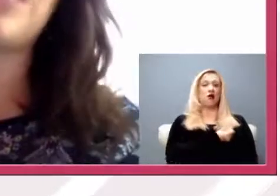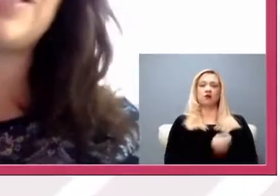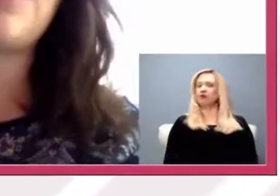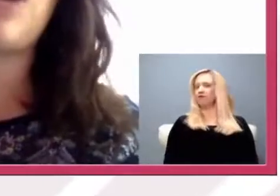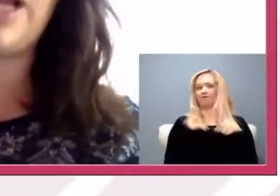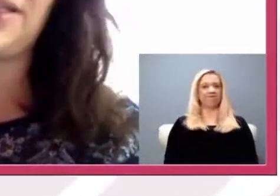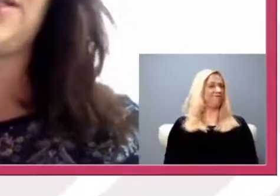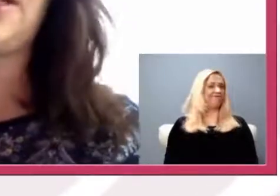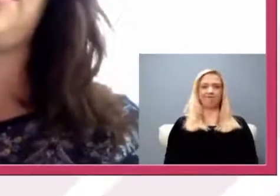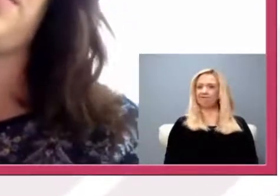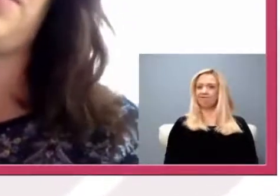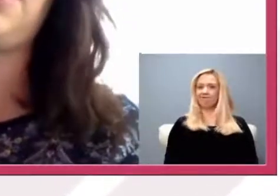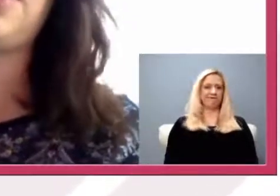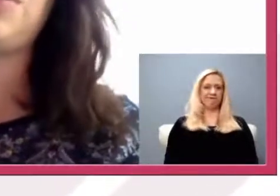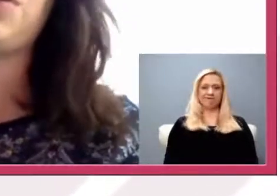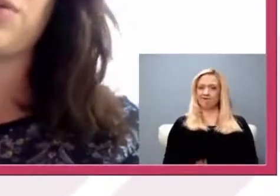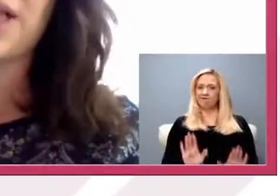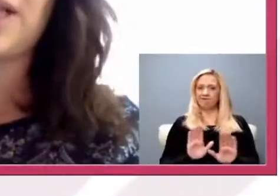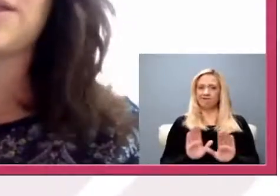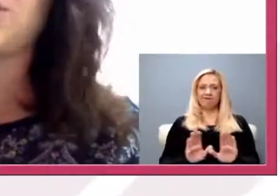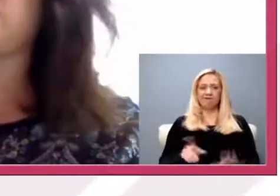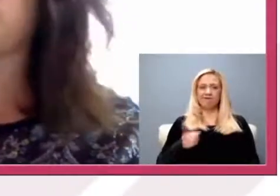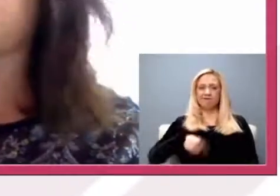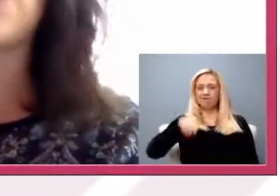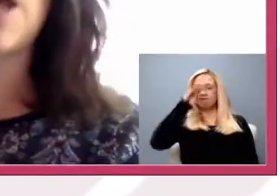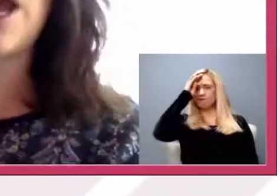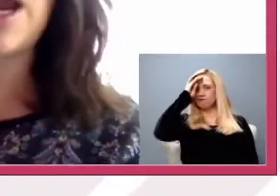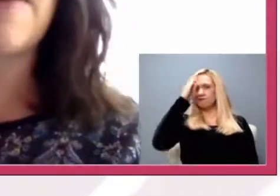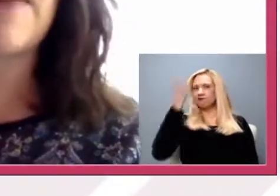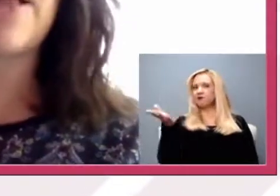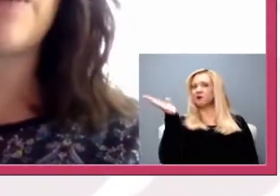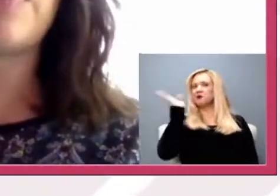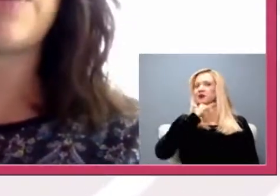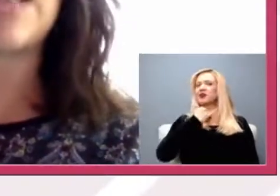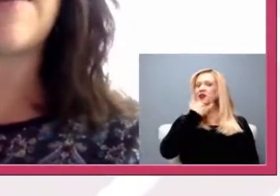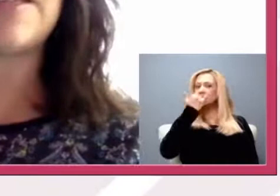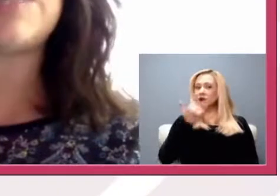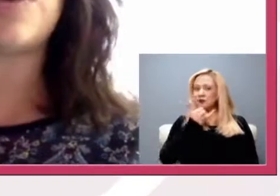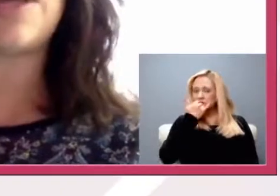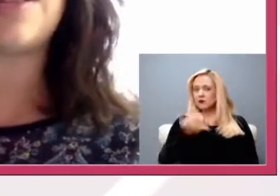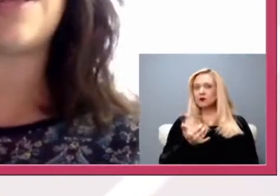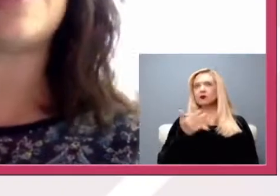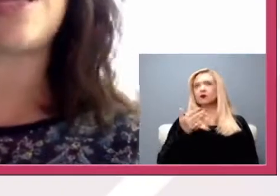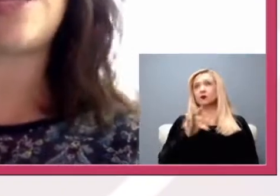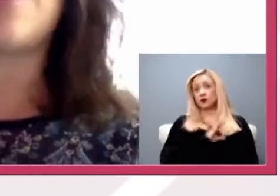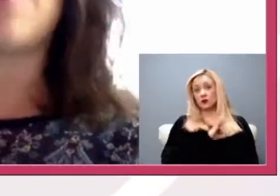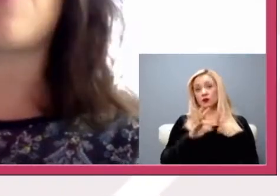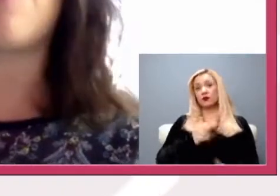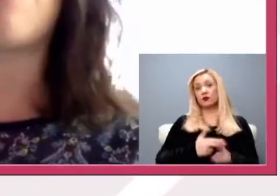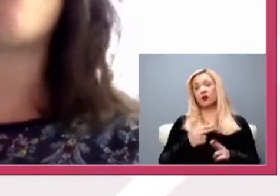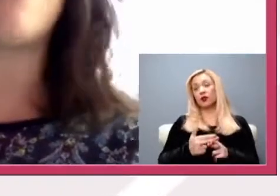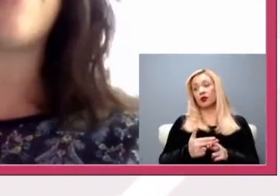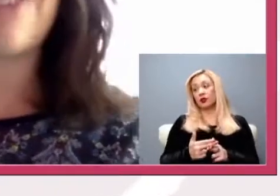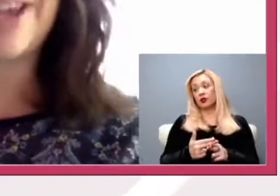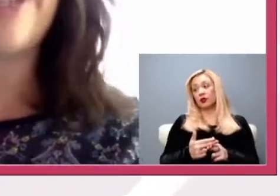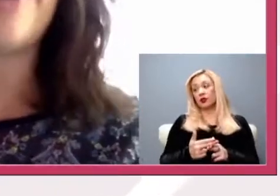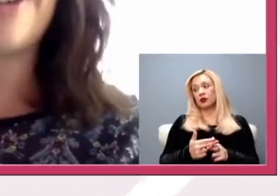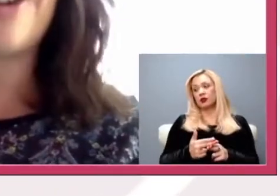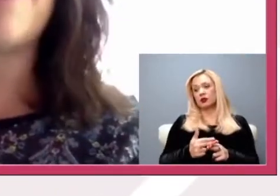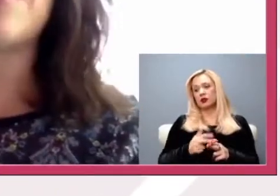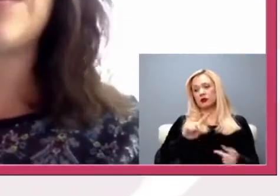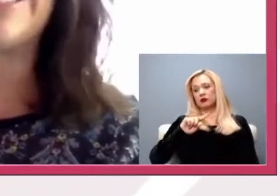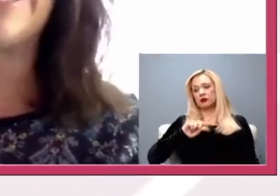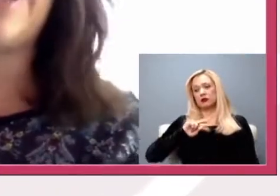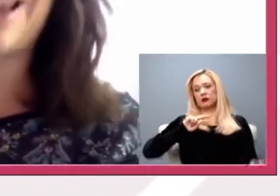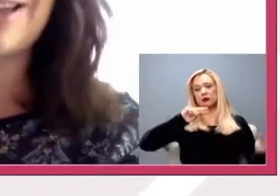sabemos que esta violencia sistemática y estructural de las que ustedes ya nos han hablado, pues a veces puede tener esa contraefecto, ¿no?